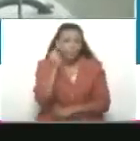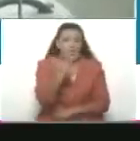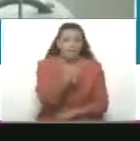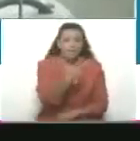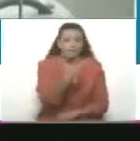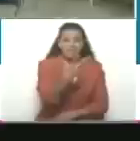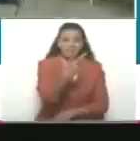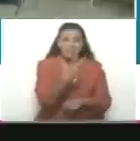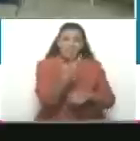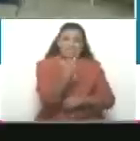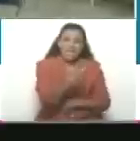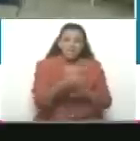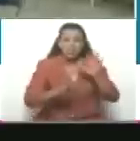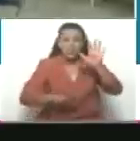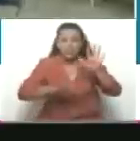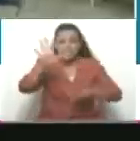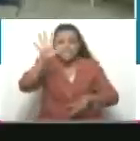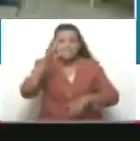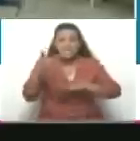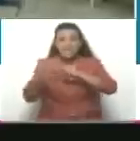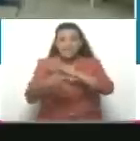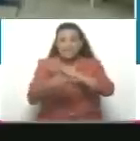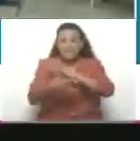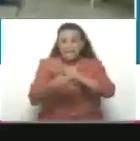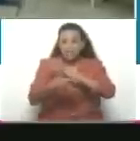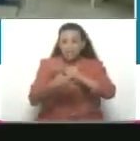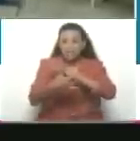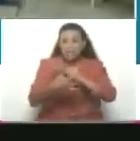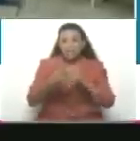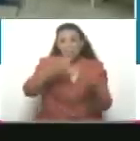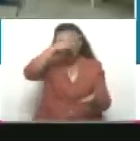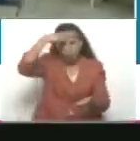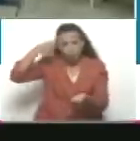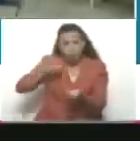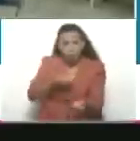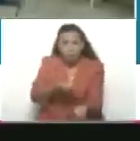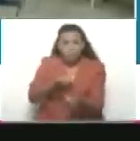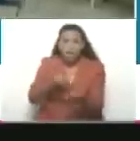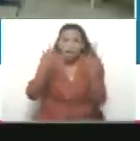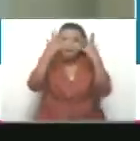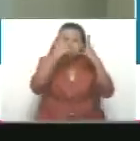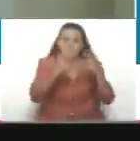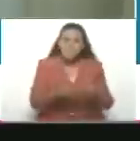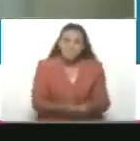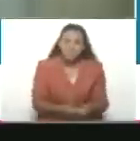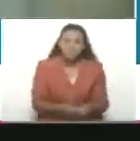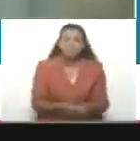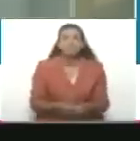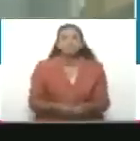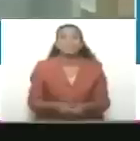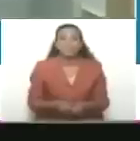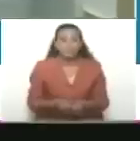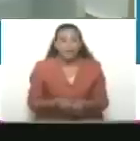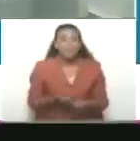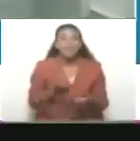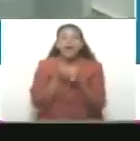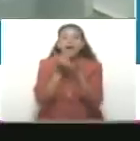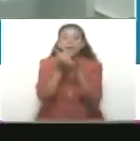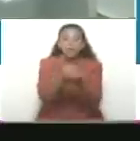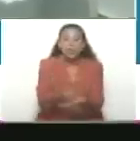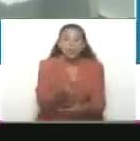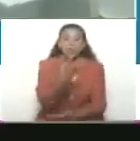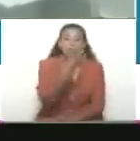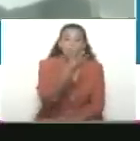315 técnicos obreros y personal administrativo para beneficiar a más